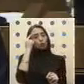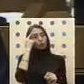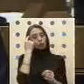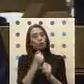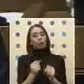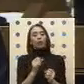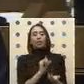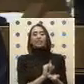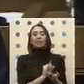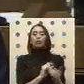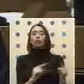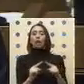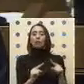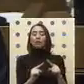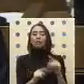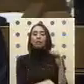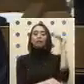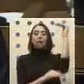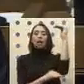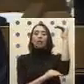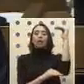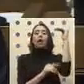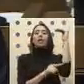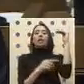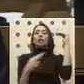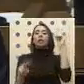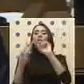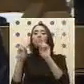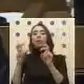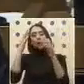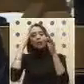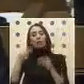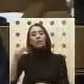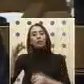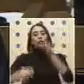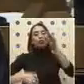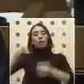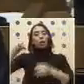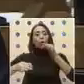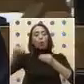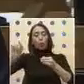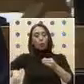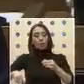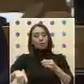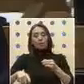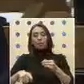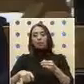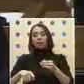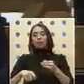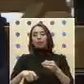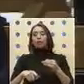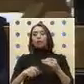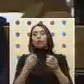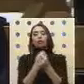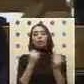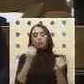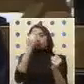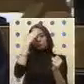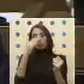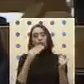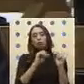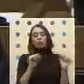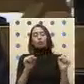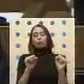órgano administrativo tenga la última palabra en ámbitos propios de las decisiones jurisdiccionales. Es casi una anomalía, a mi